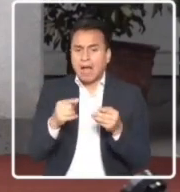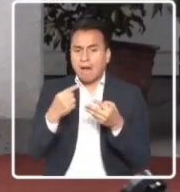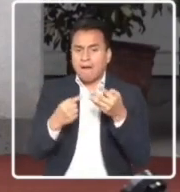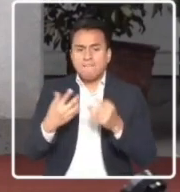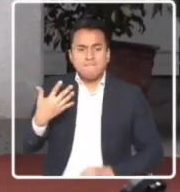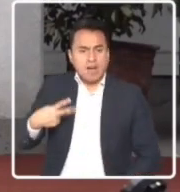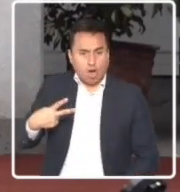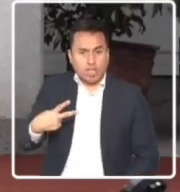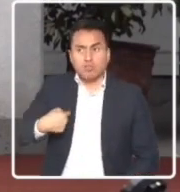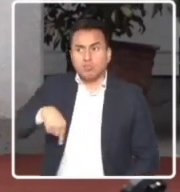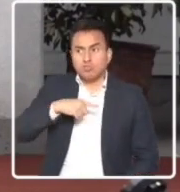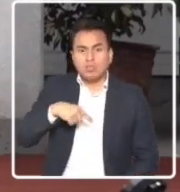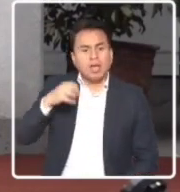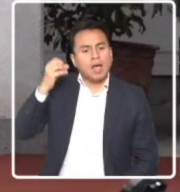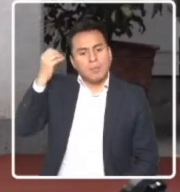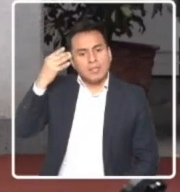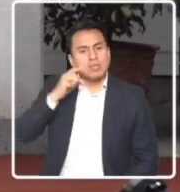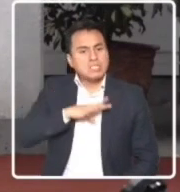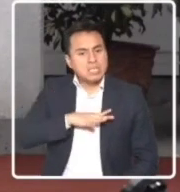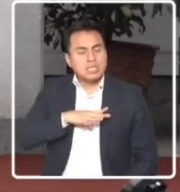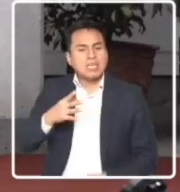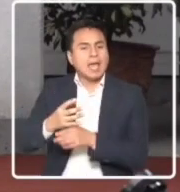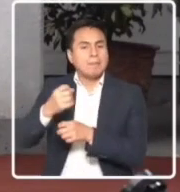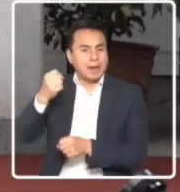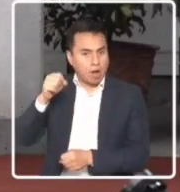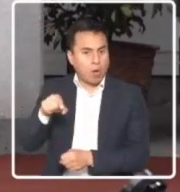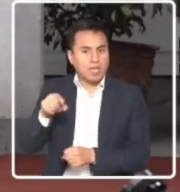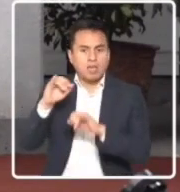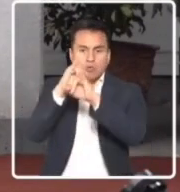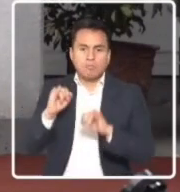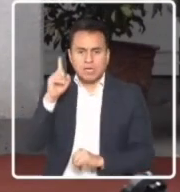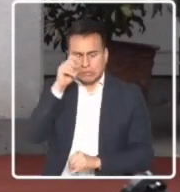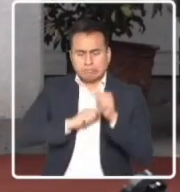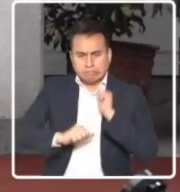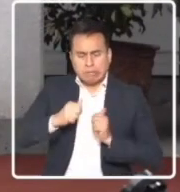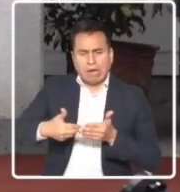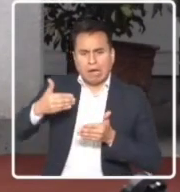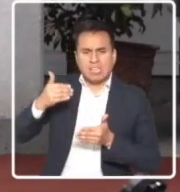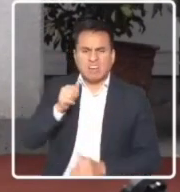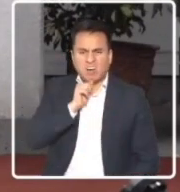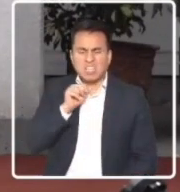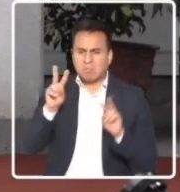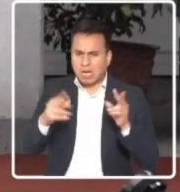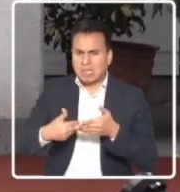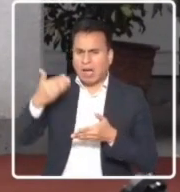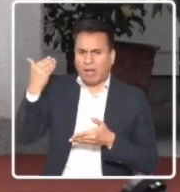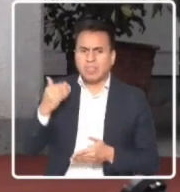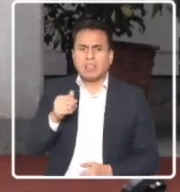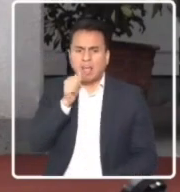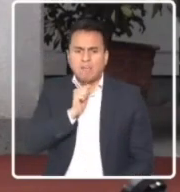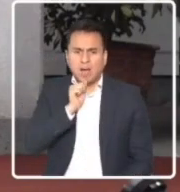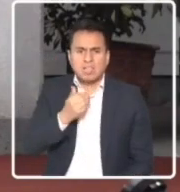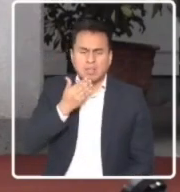valores que lo hemos aprendido en Chile y en Paraguay de la manera más dura. La hemos experimentado, la falta de paz, y hemos experimentado